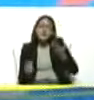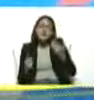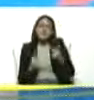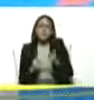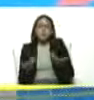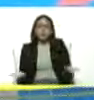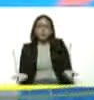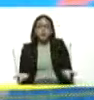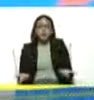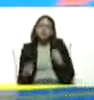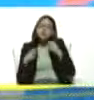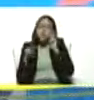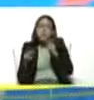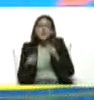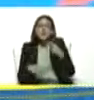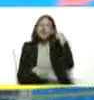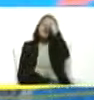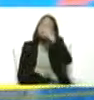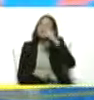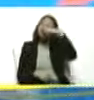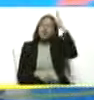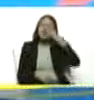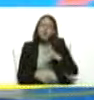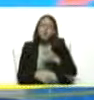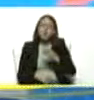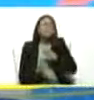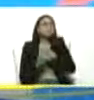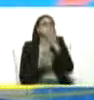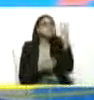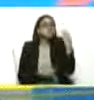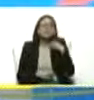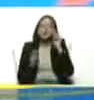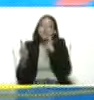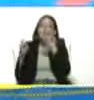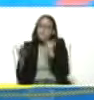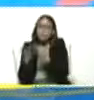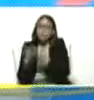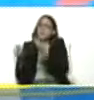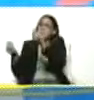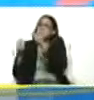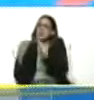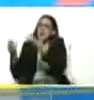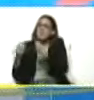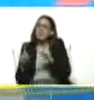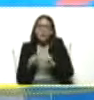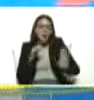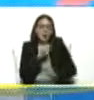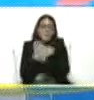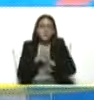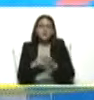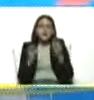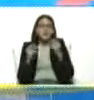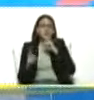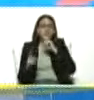He visto a Dios en el camino de mi vida varias veces, en las peores circunstancias.